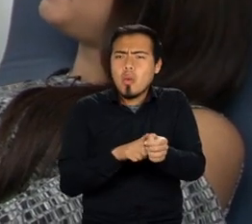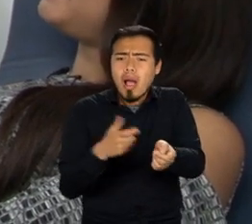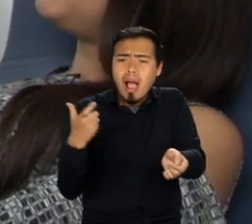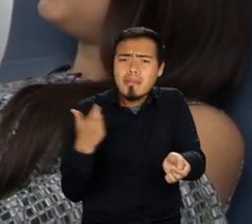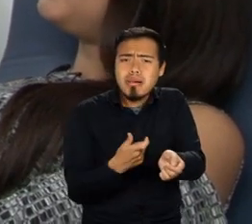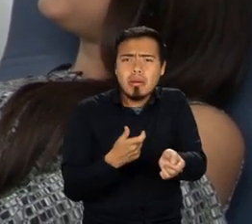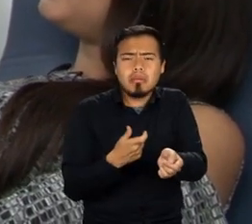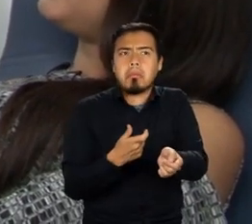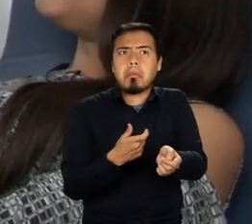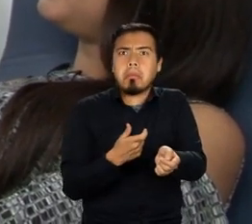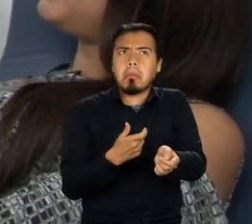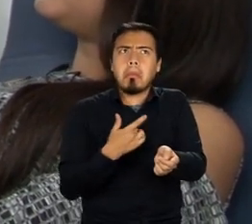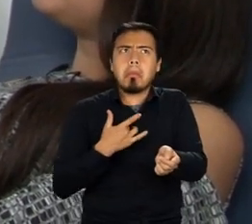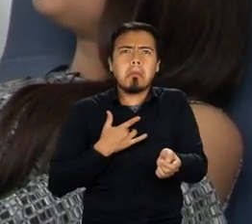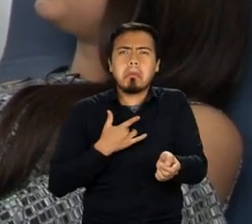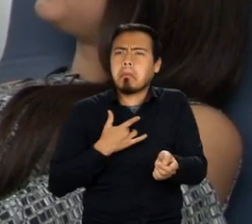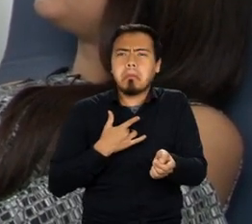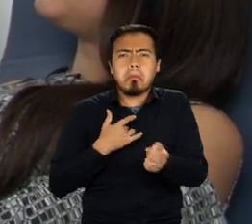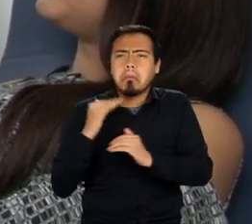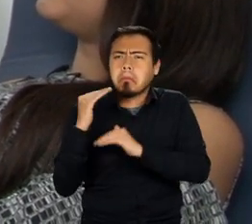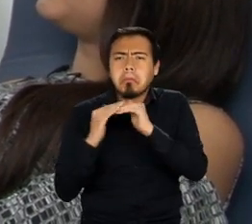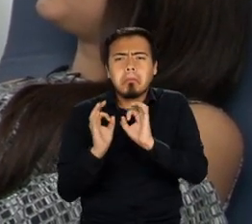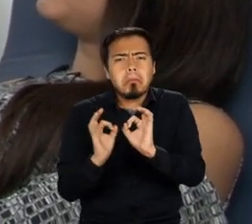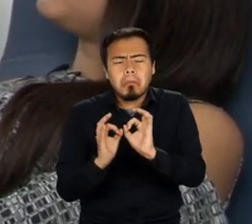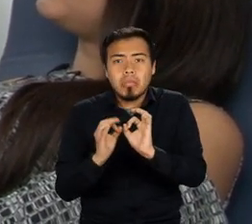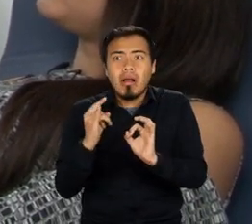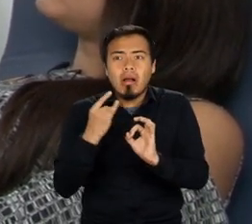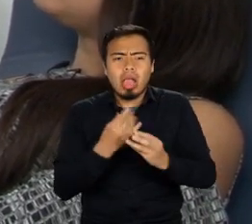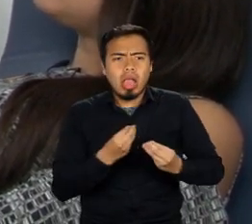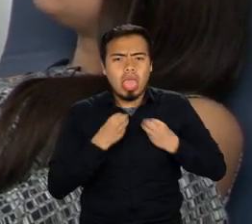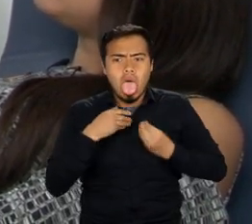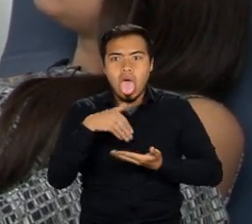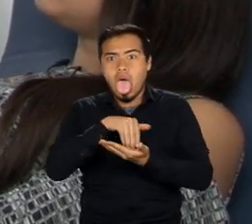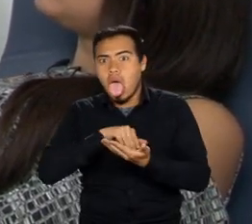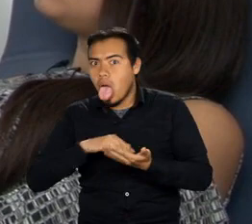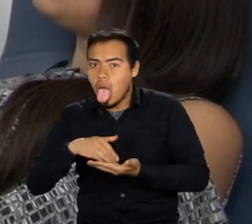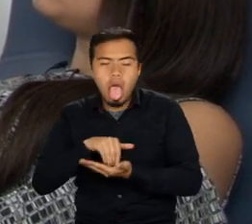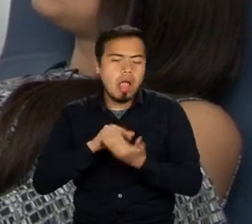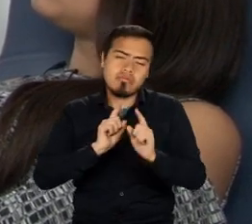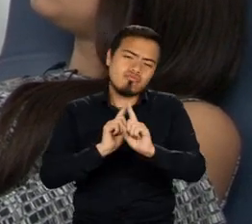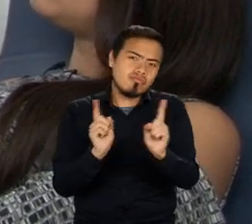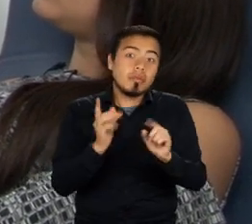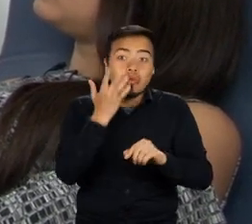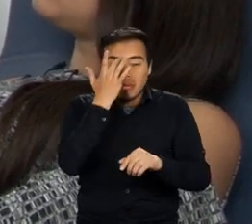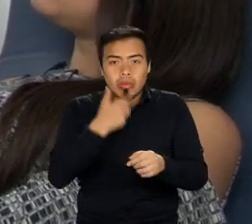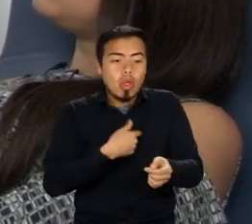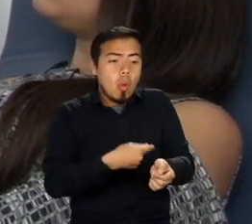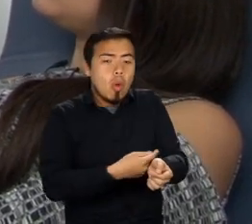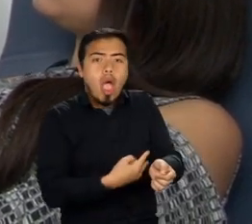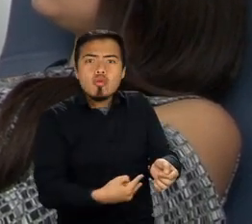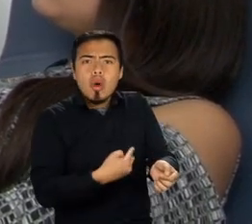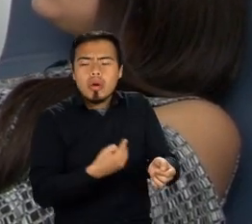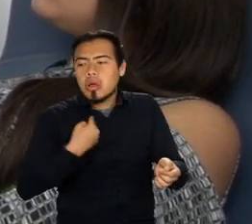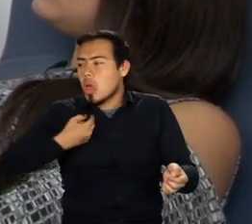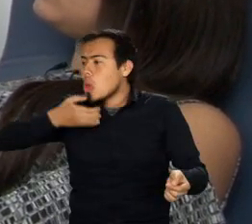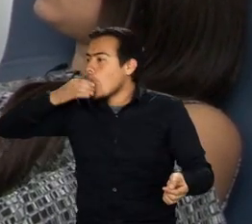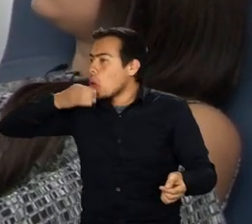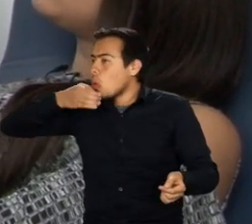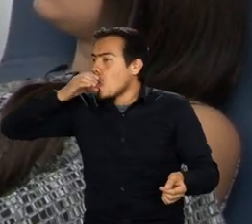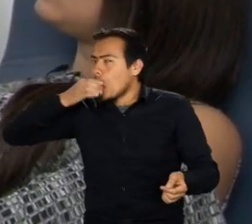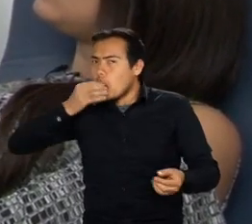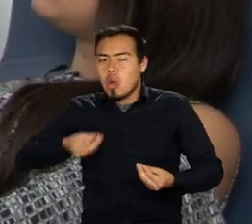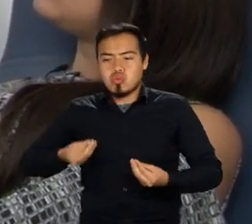es un dolor mínimo, no debilita, por eso se hidrata durante el procedimiento, no